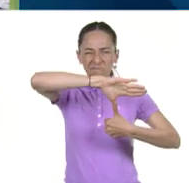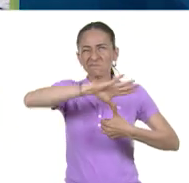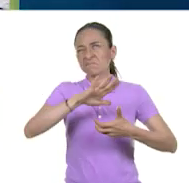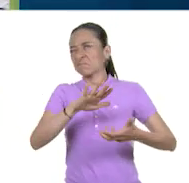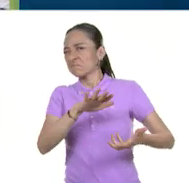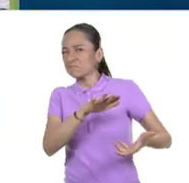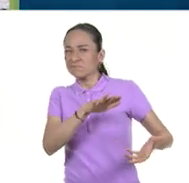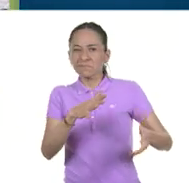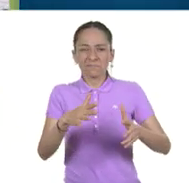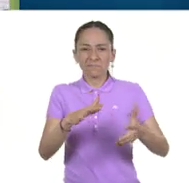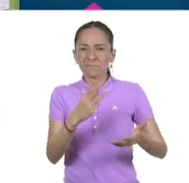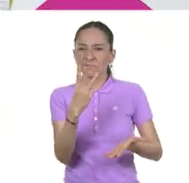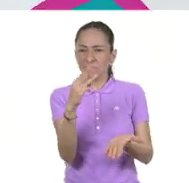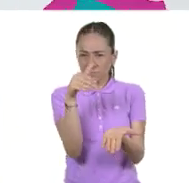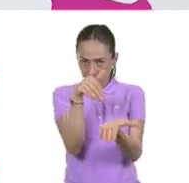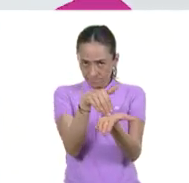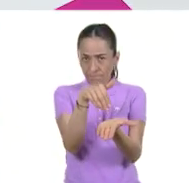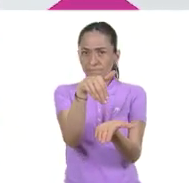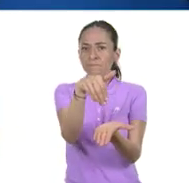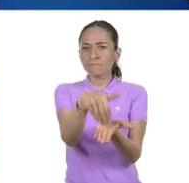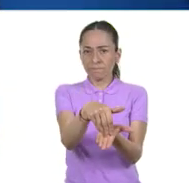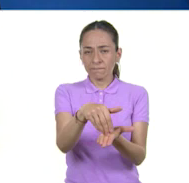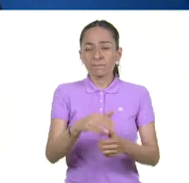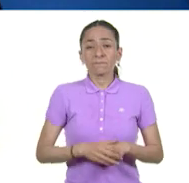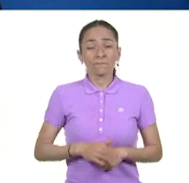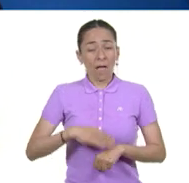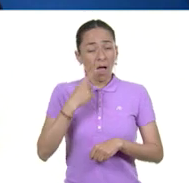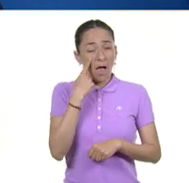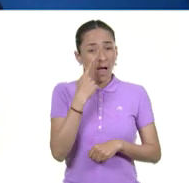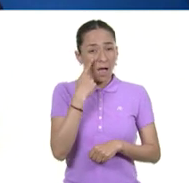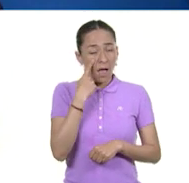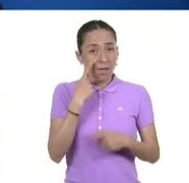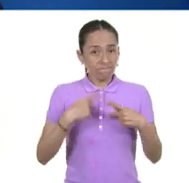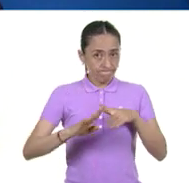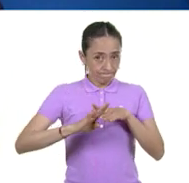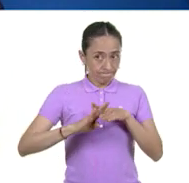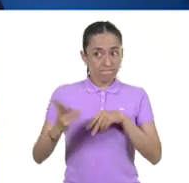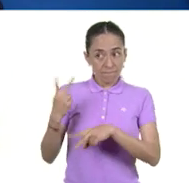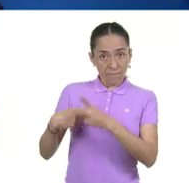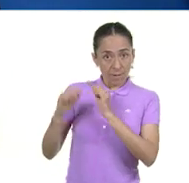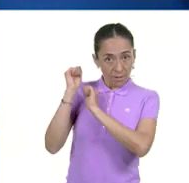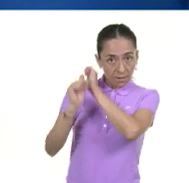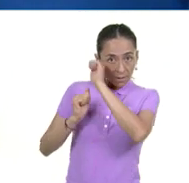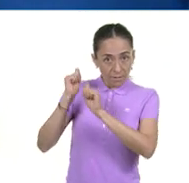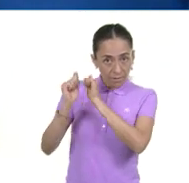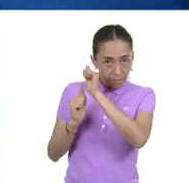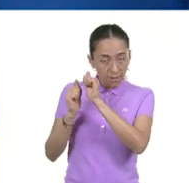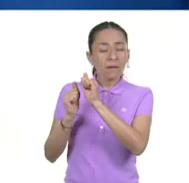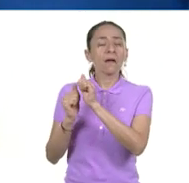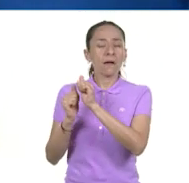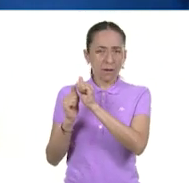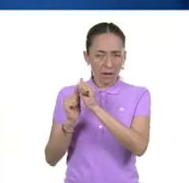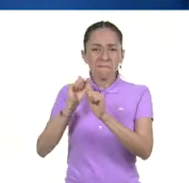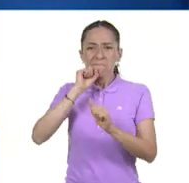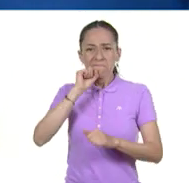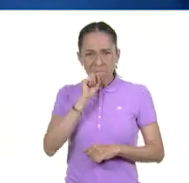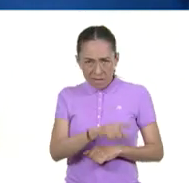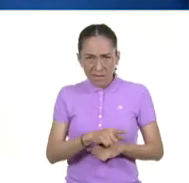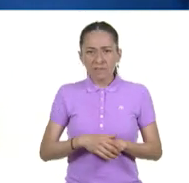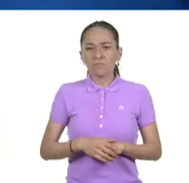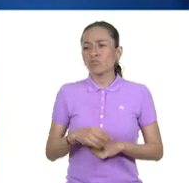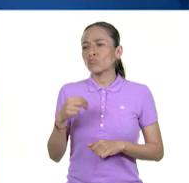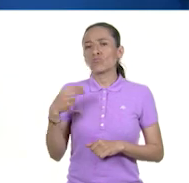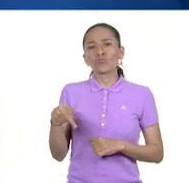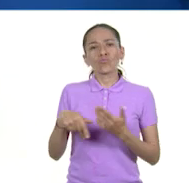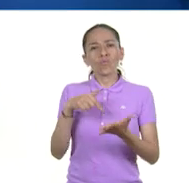aproximadamente 3 millones. El mayor flujo de migrantes africanos se ha establecido desde varios países del norte del